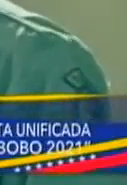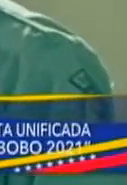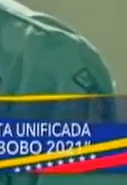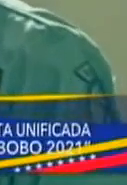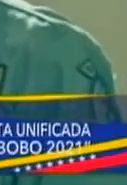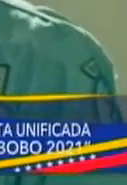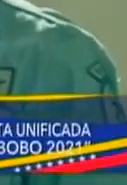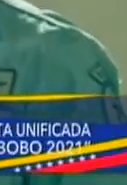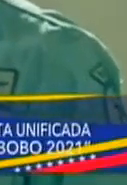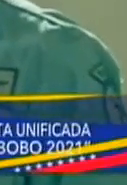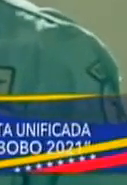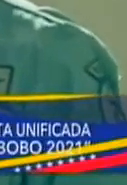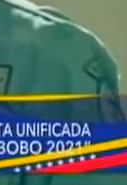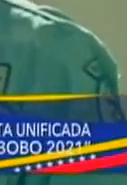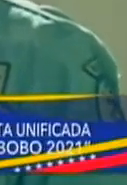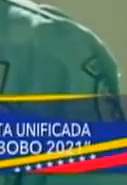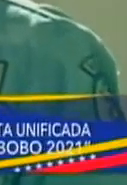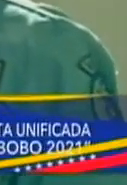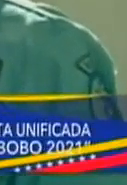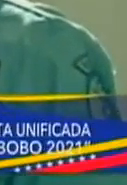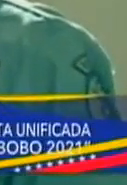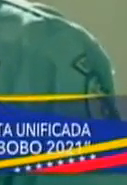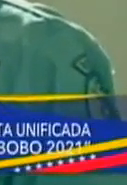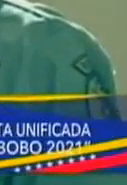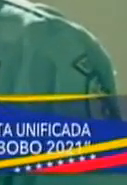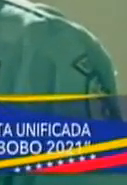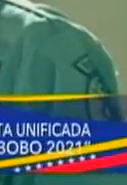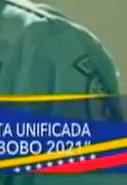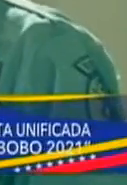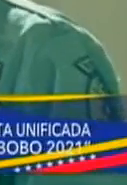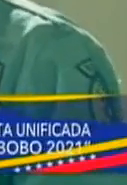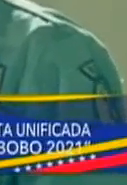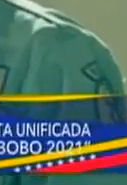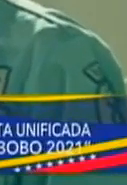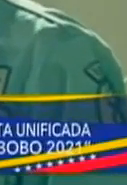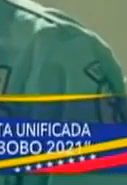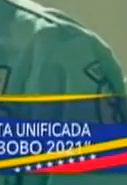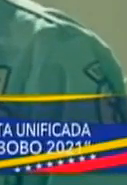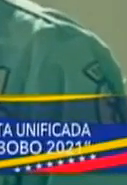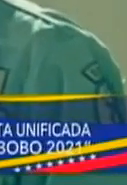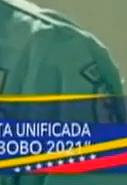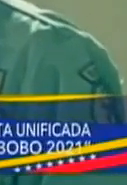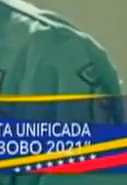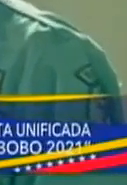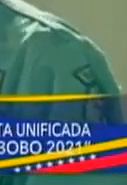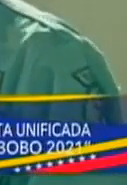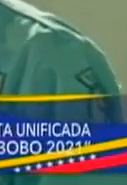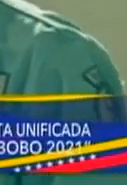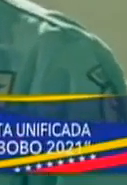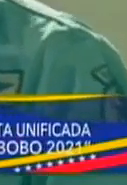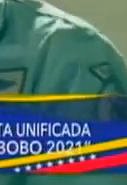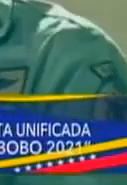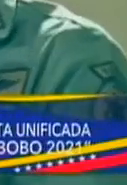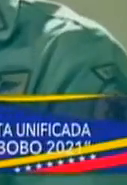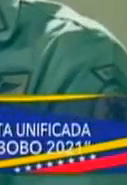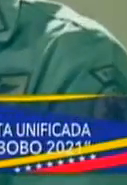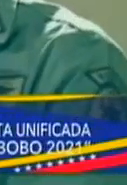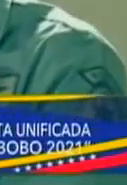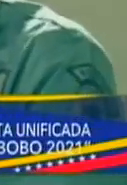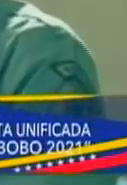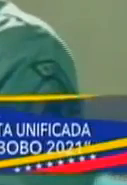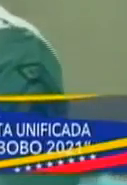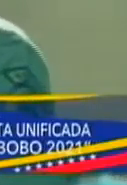integral, muy importante. El Pentágono y todas las, el cartel que